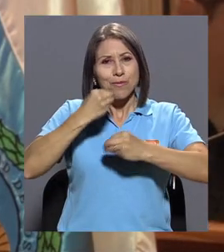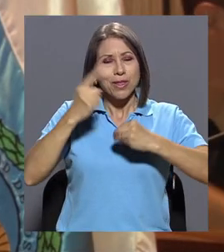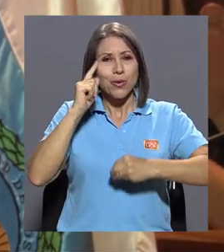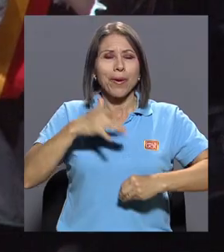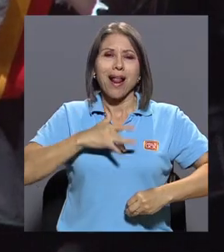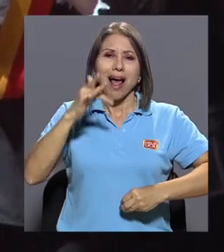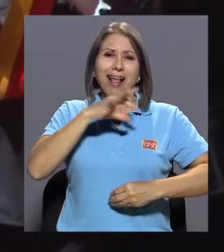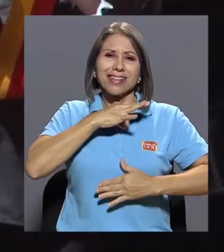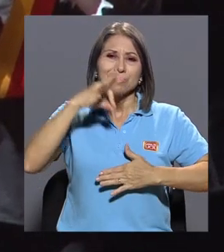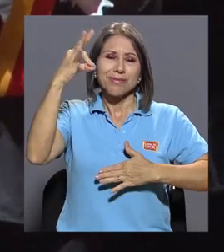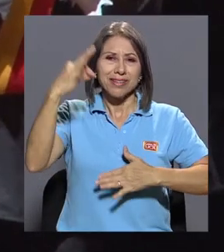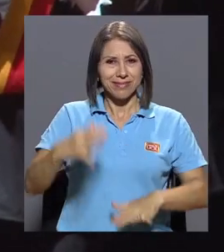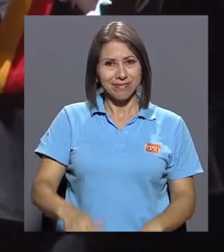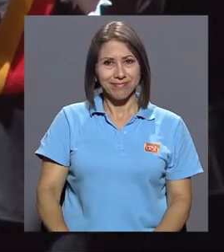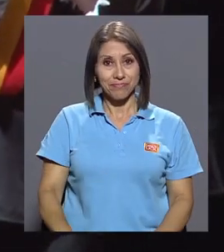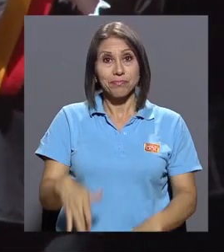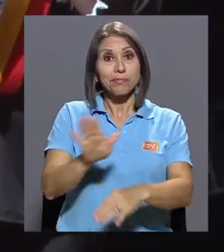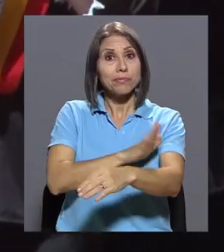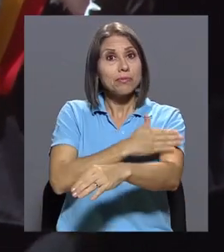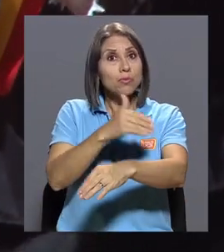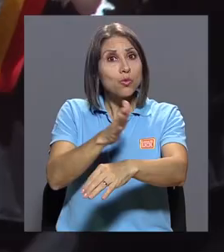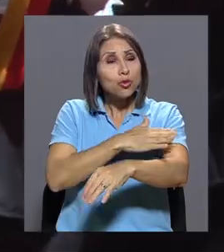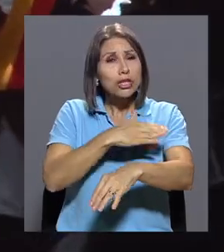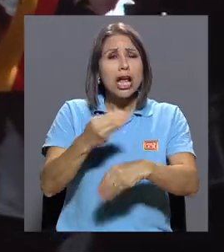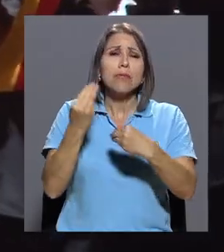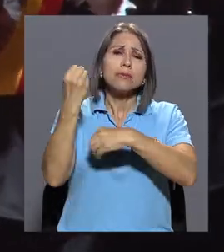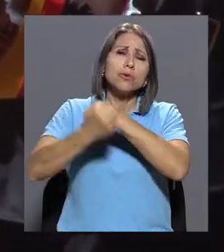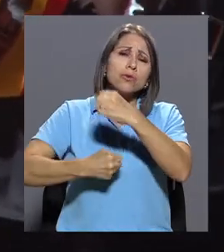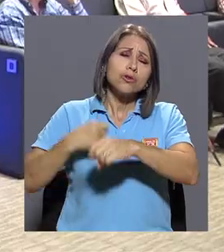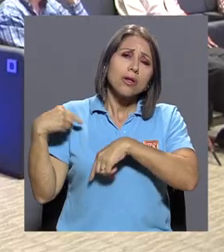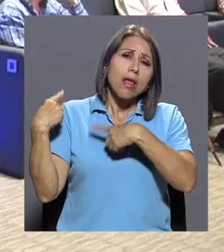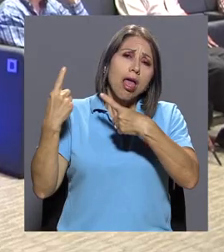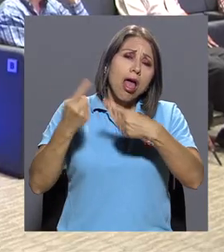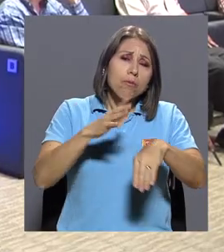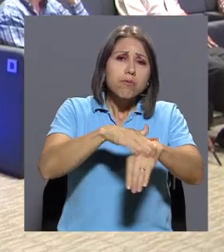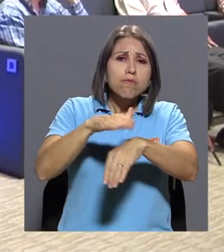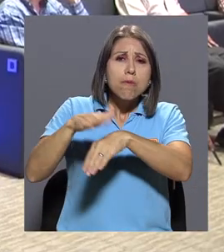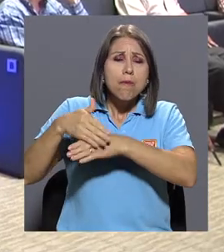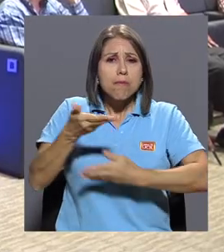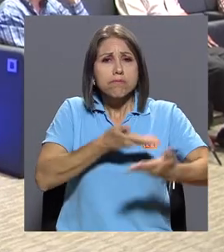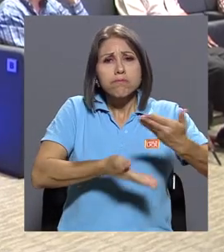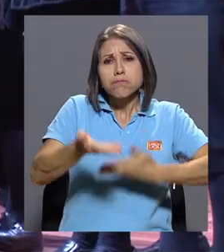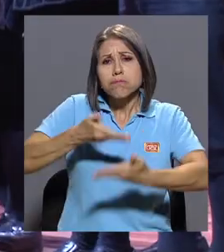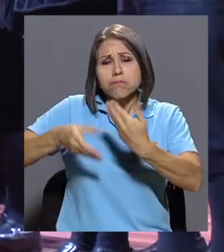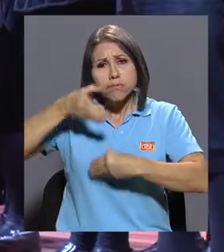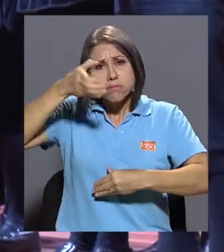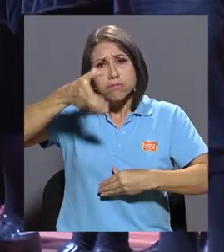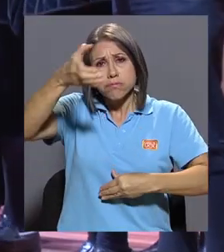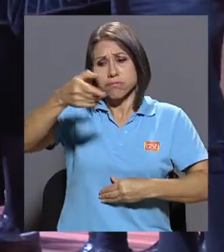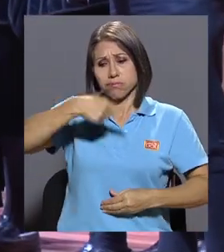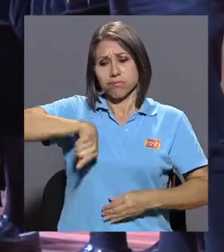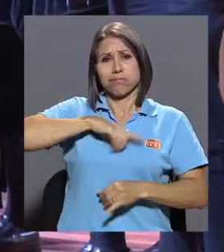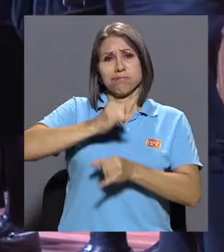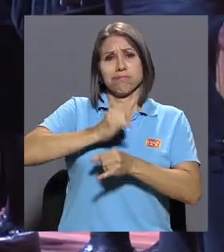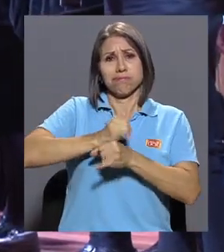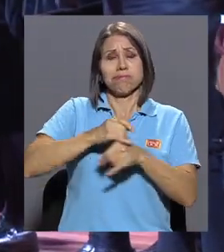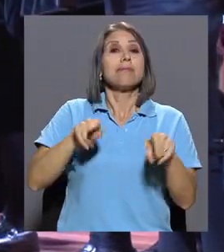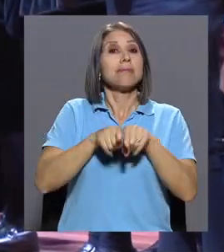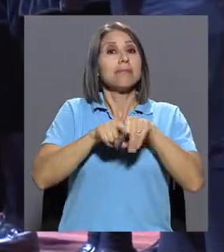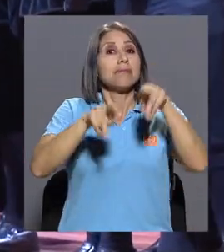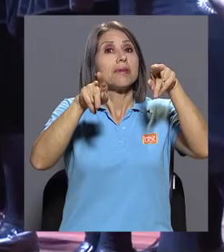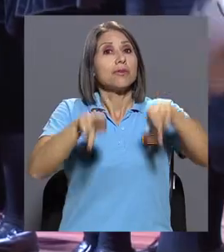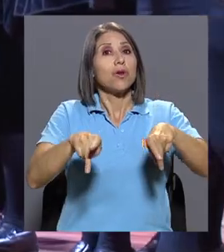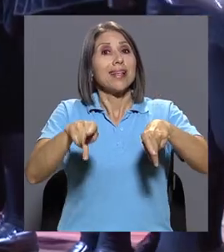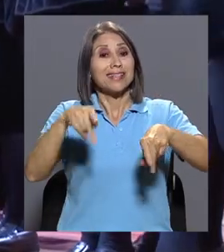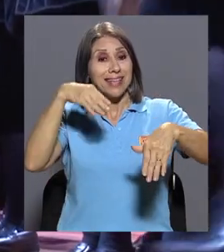para el espíritu. La música ha permitido por largos años el intercambio cultural en nuestra institución y quienes pisan los espacios artísticos